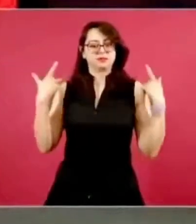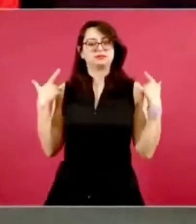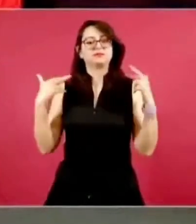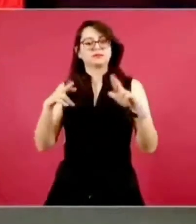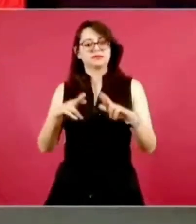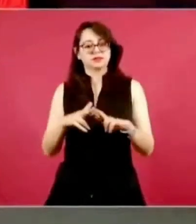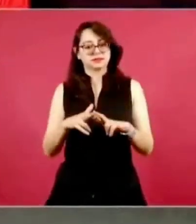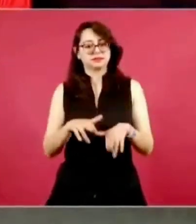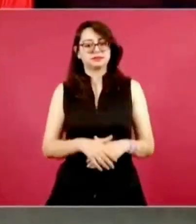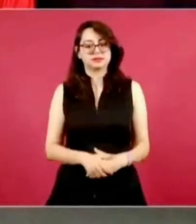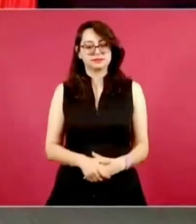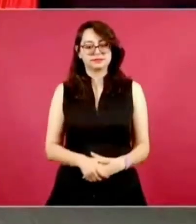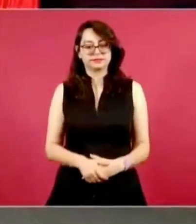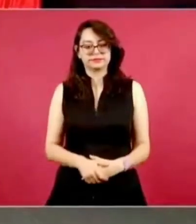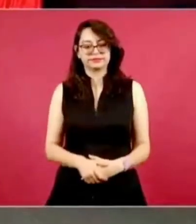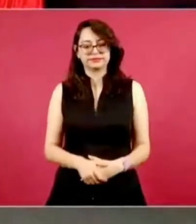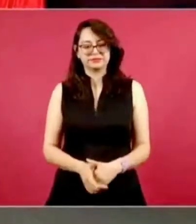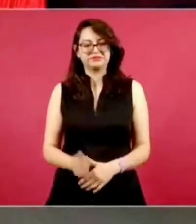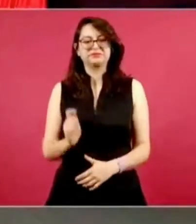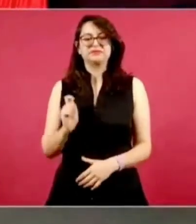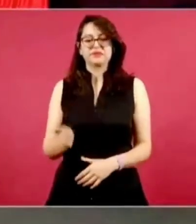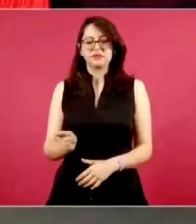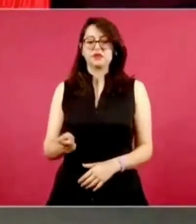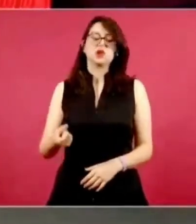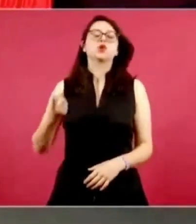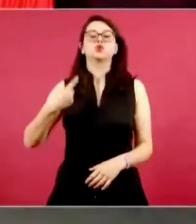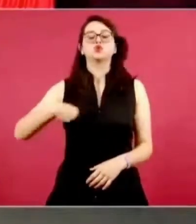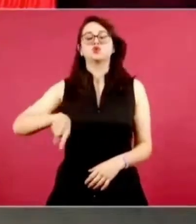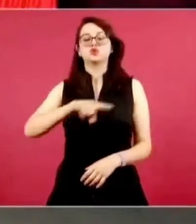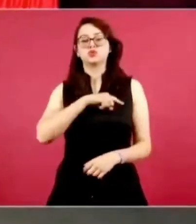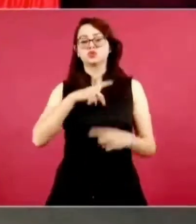lo que somos los mexicanos,